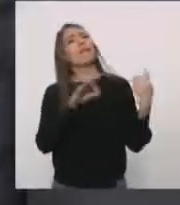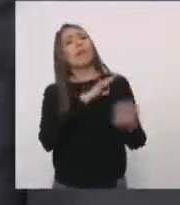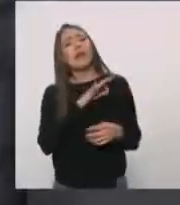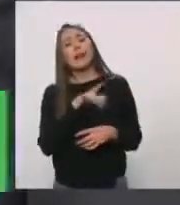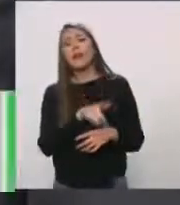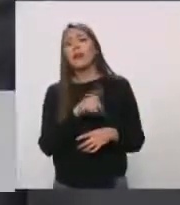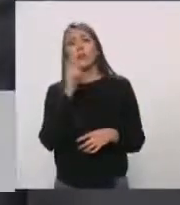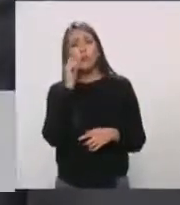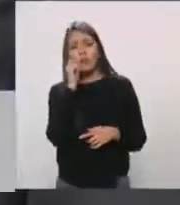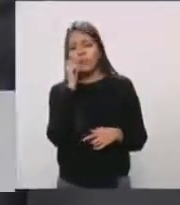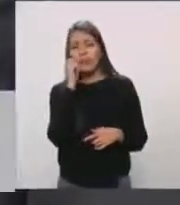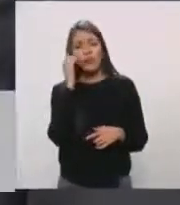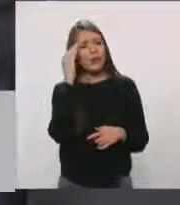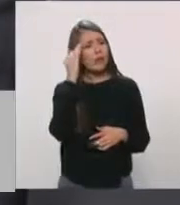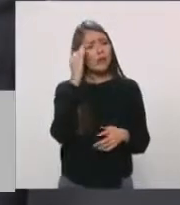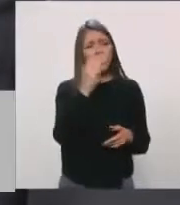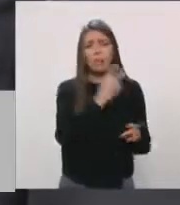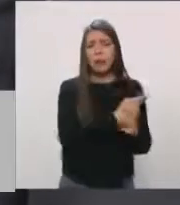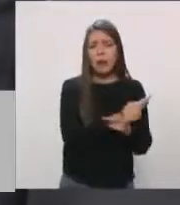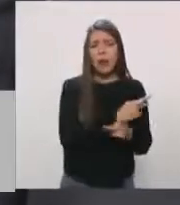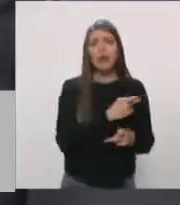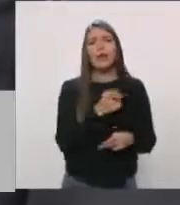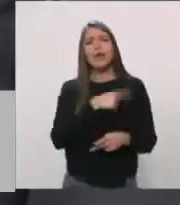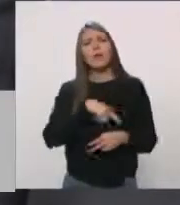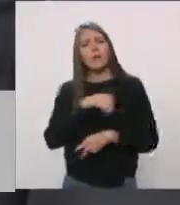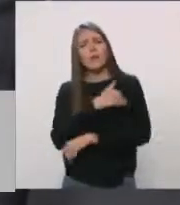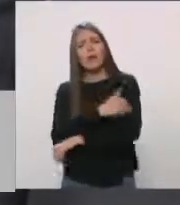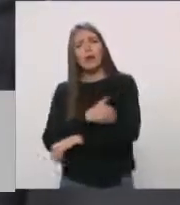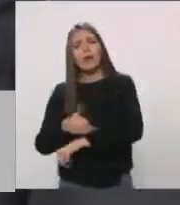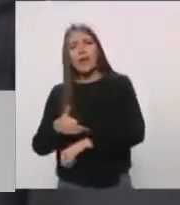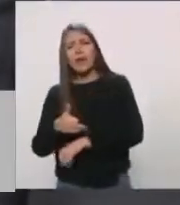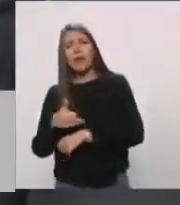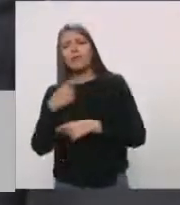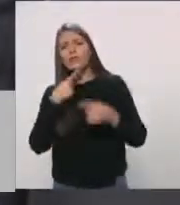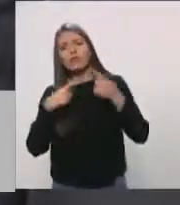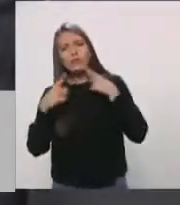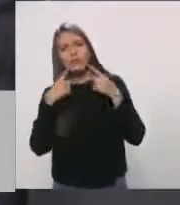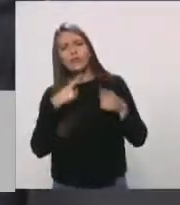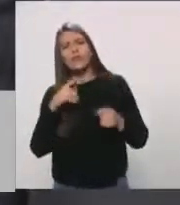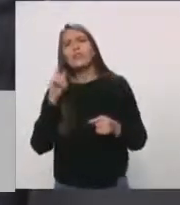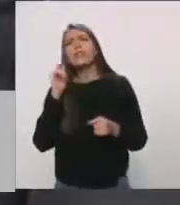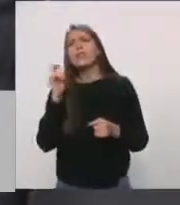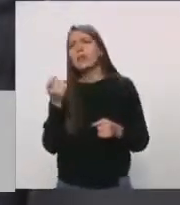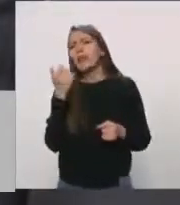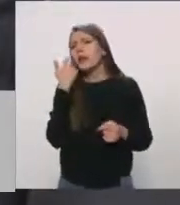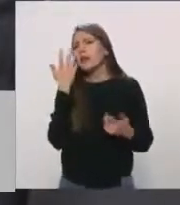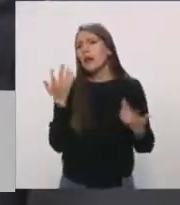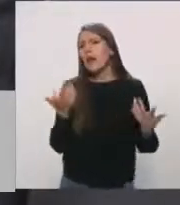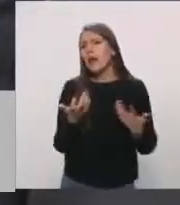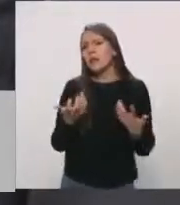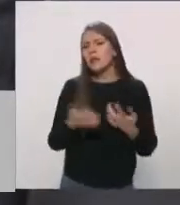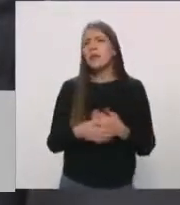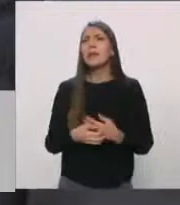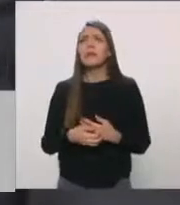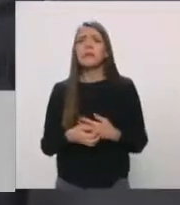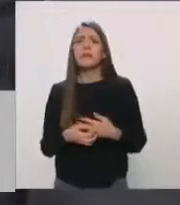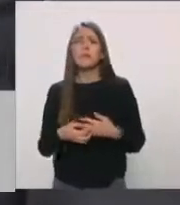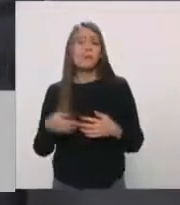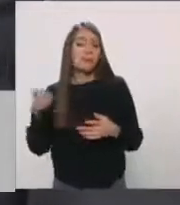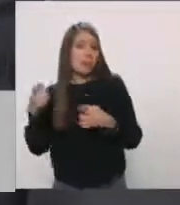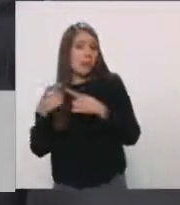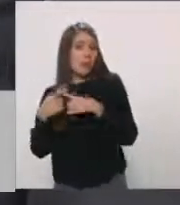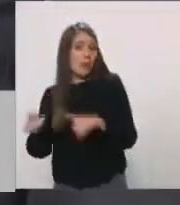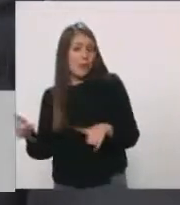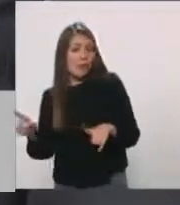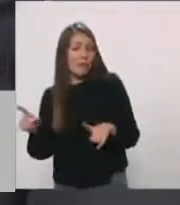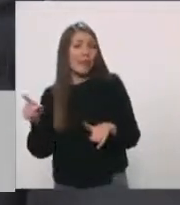destiempo, pueden cada uno en familia decidir qué ritual quieren hacer, diferente a lo que hubieran deseado, pero que